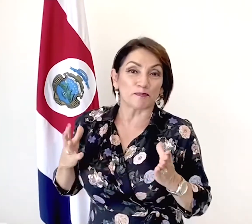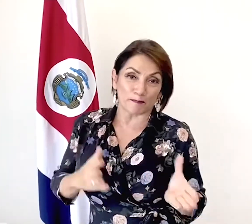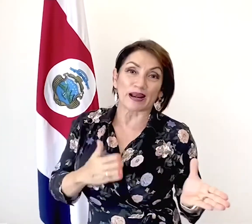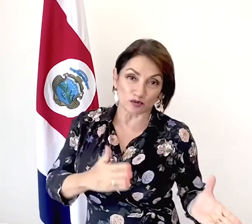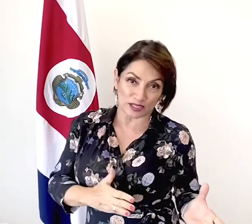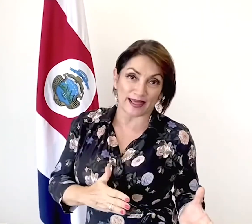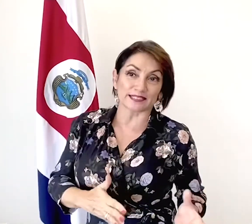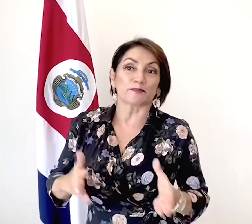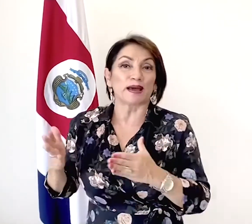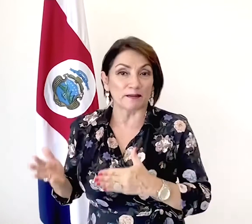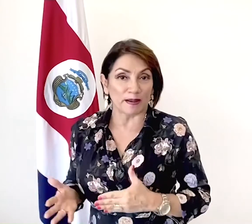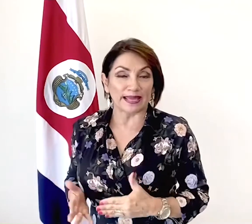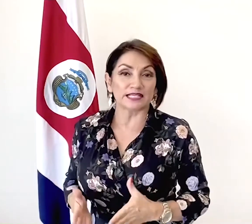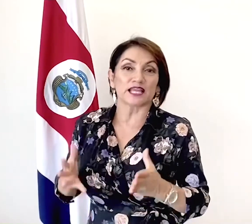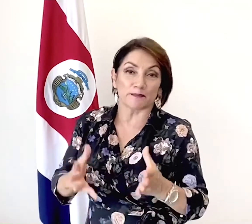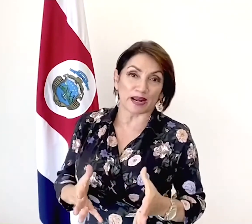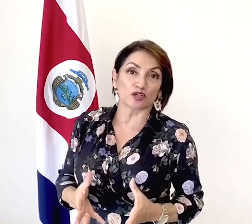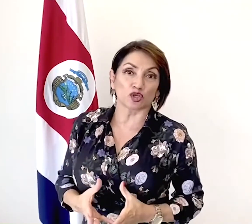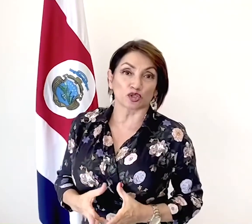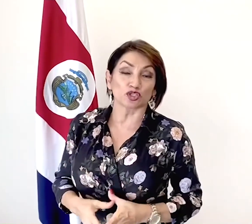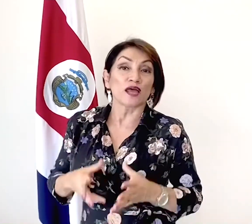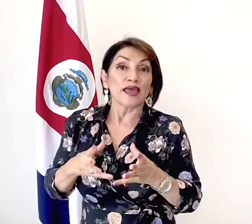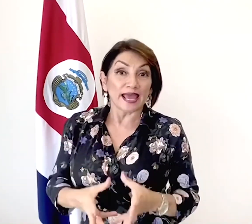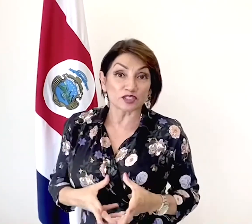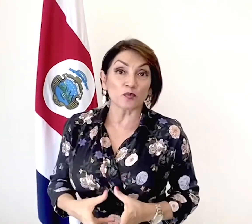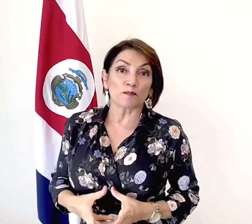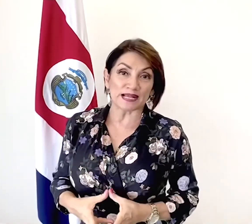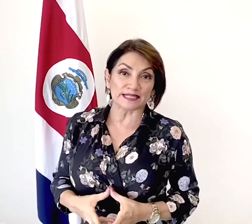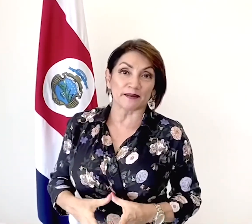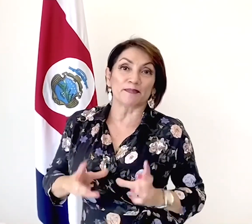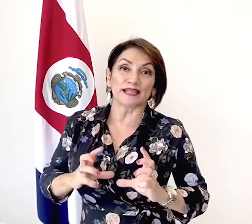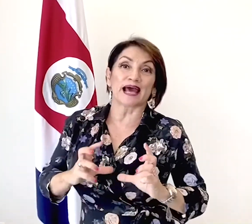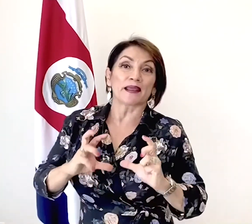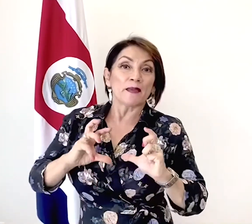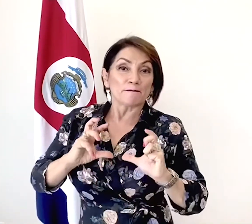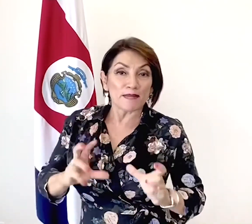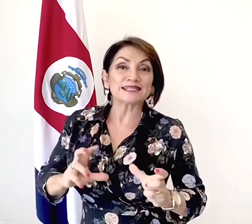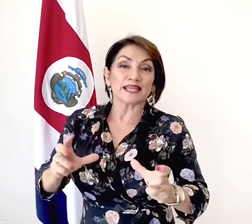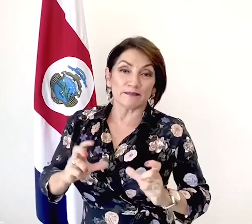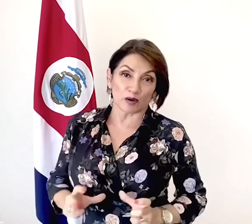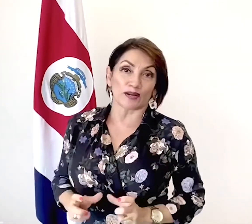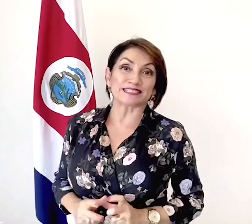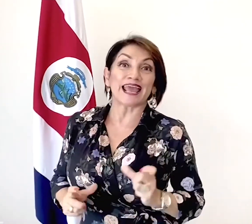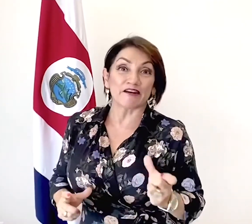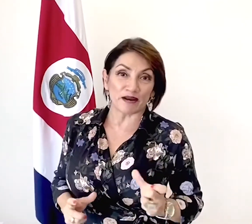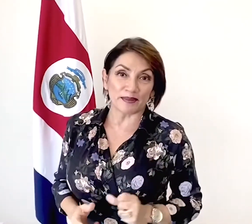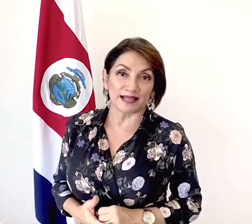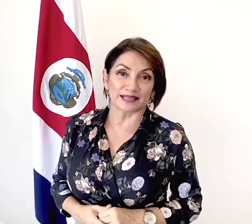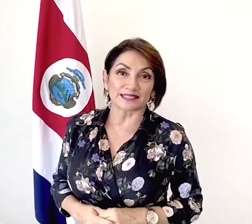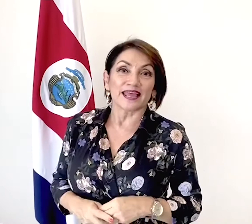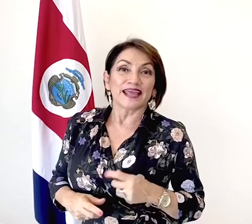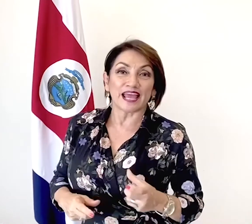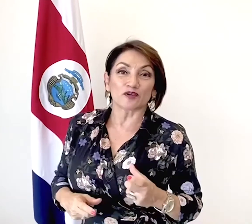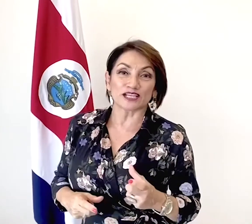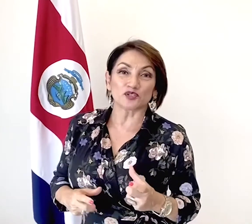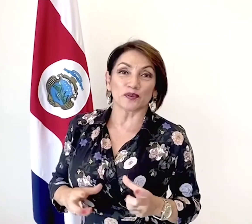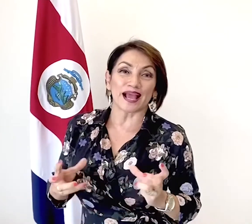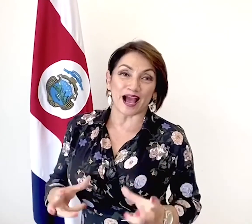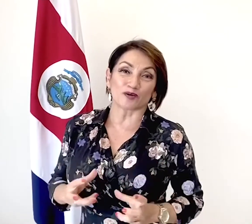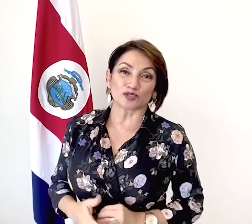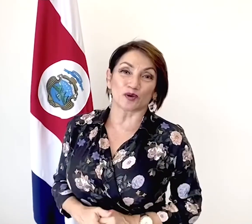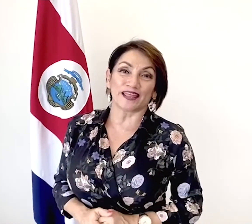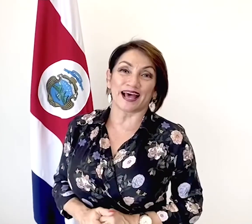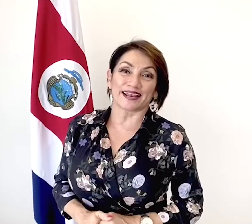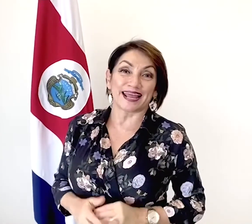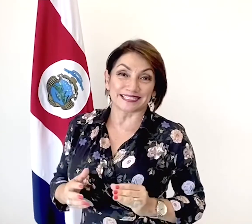Entonces, para ustedes, para el país y para nosotros, es un placer brindar más y mejores herramientas que nos ayuden